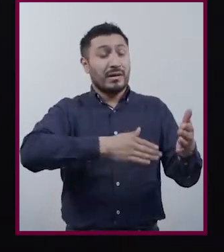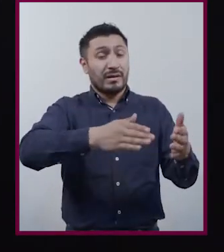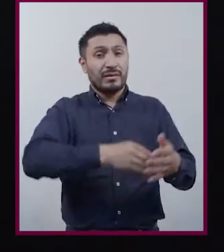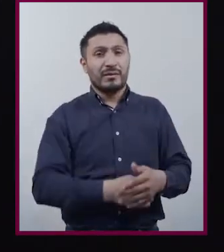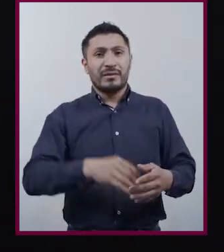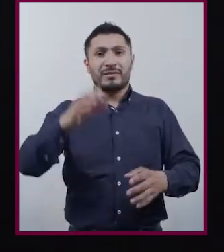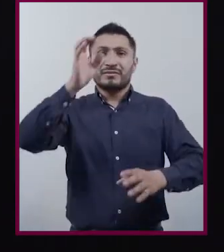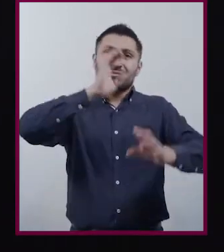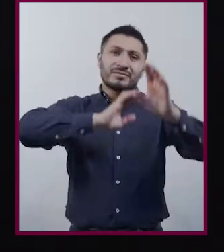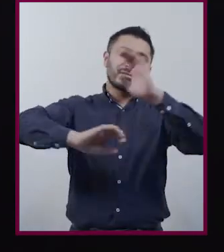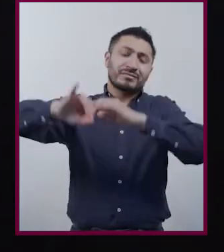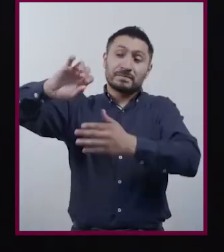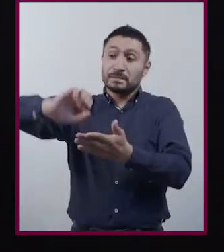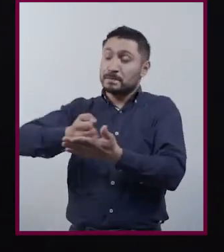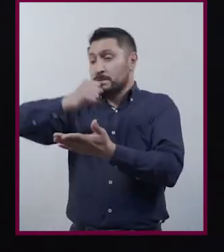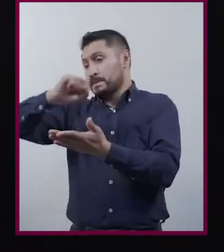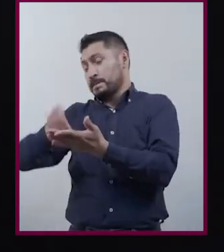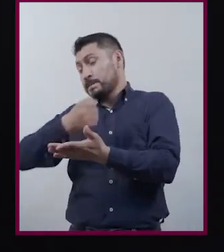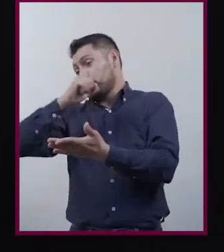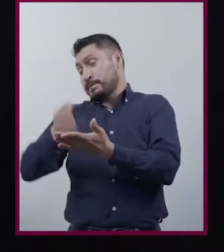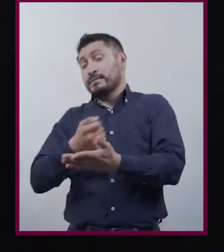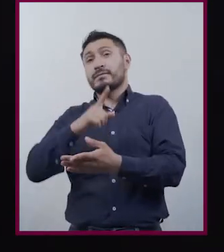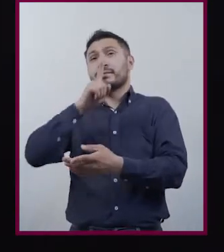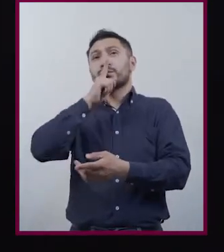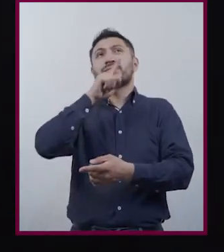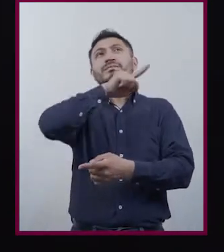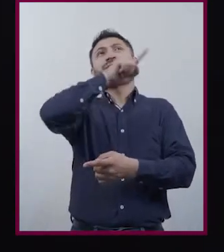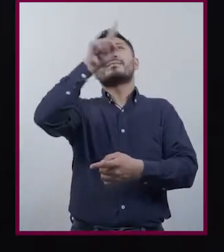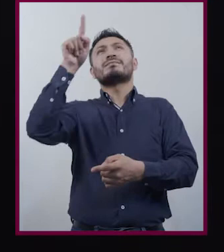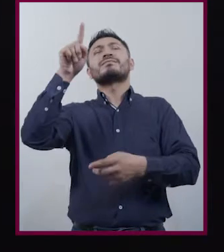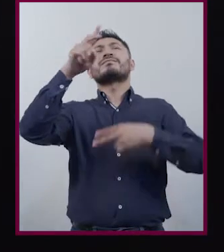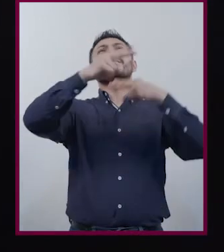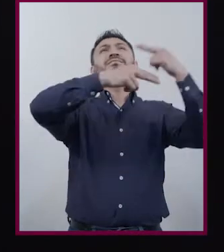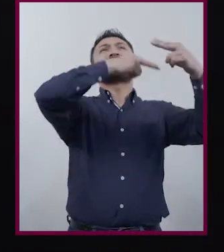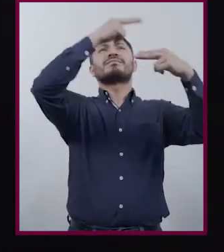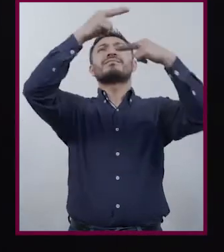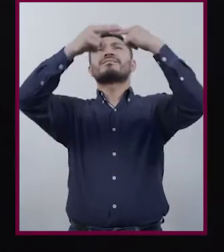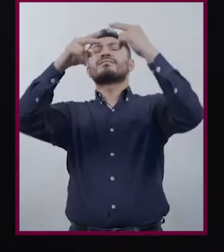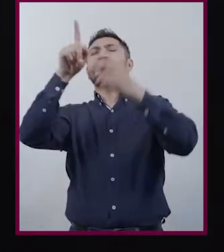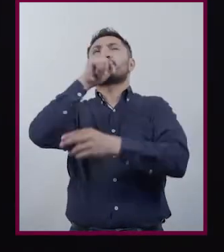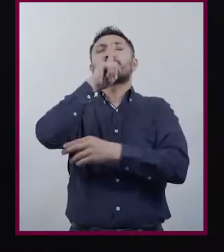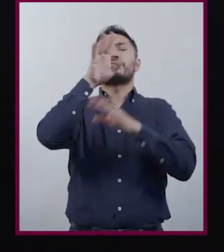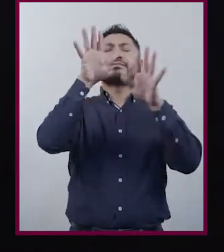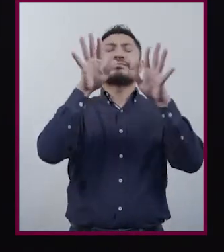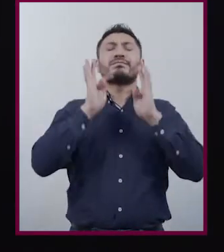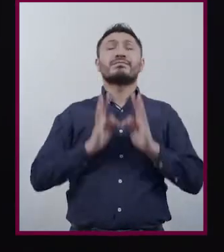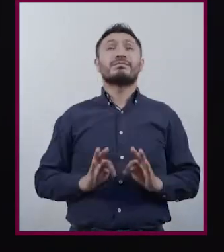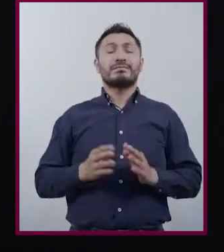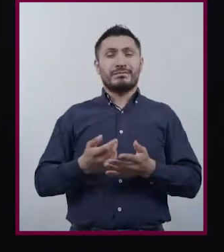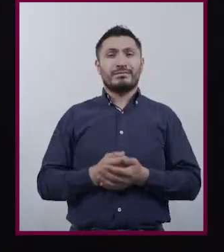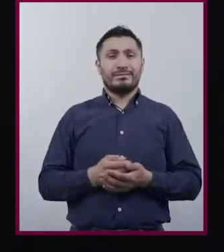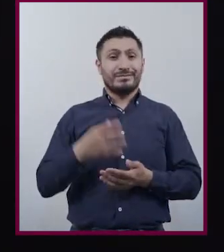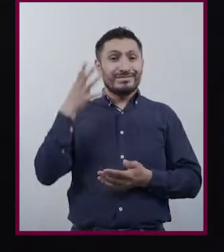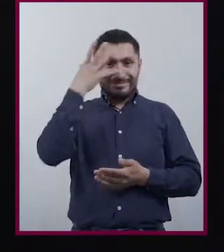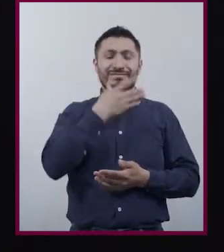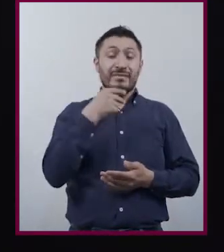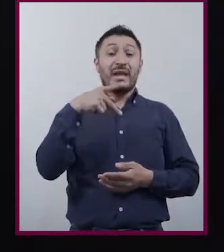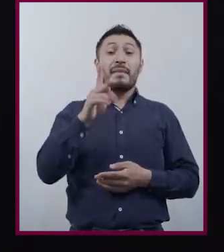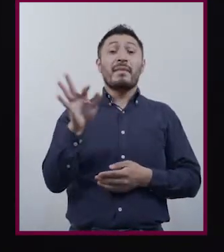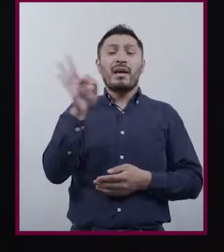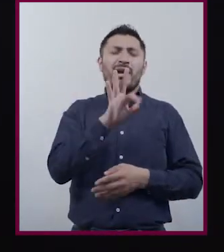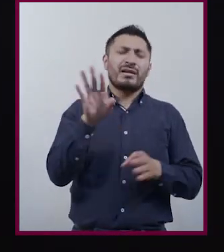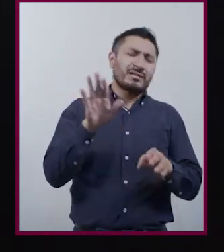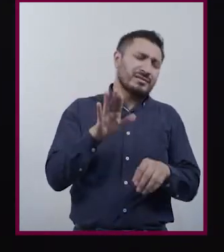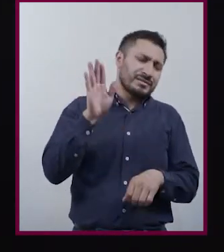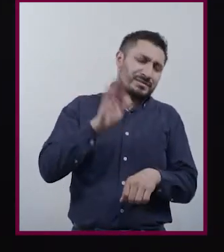de la molendera. Qué silenciosas las nubes allá arriba. ¡Una belleza! Pero quizá uno